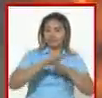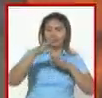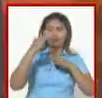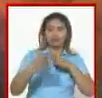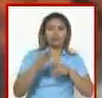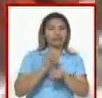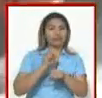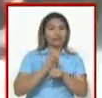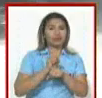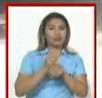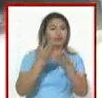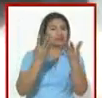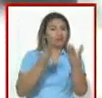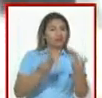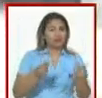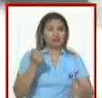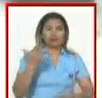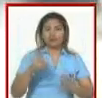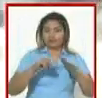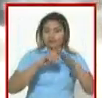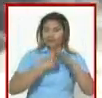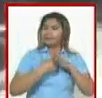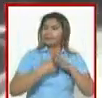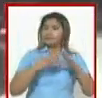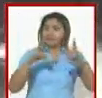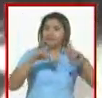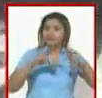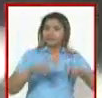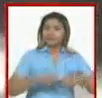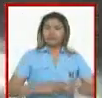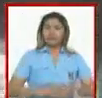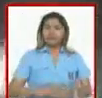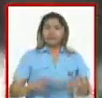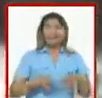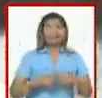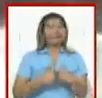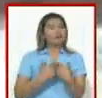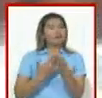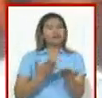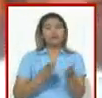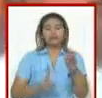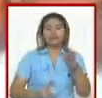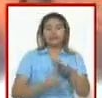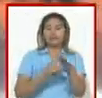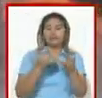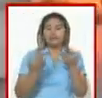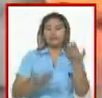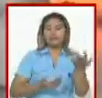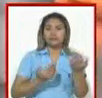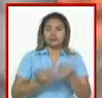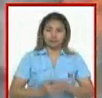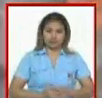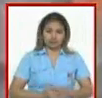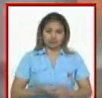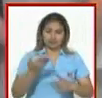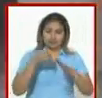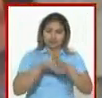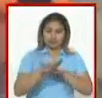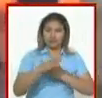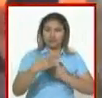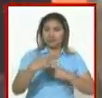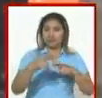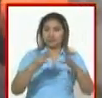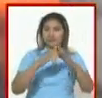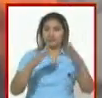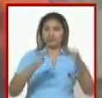termine con los trabajos de esta vocación se iniciará con la investigación de cómo y ha iniciado el diseño al interior de este